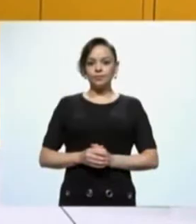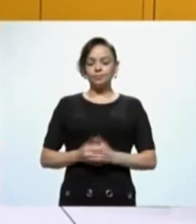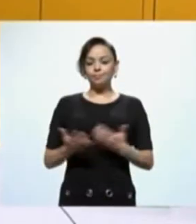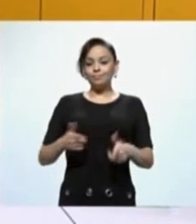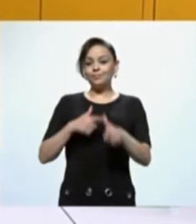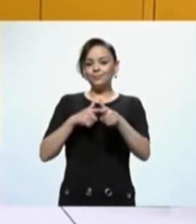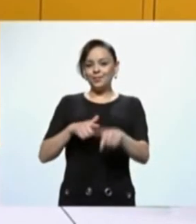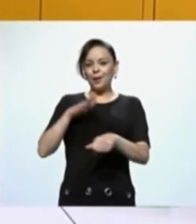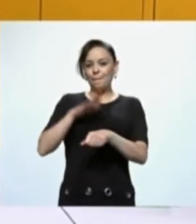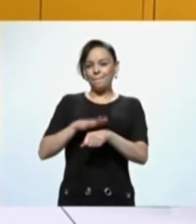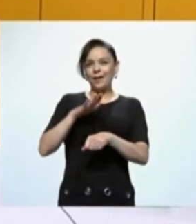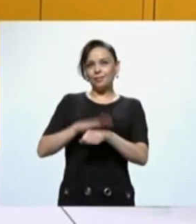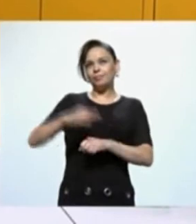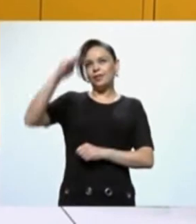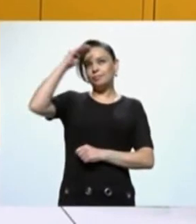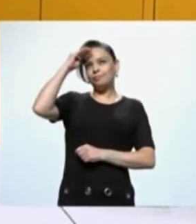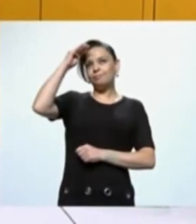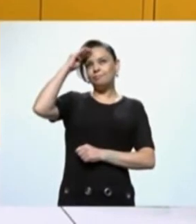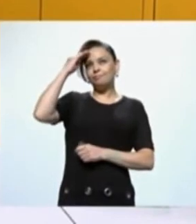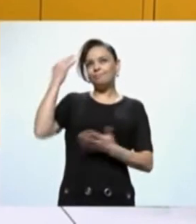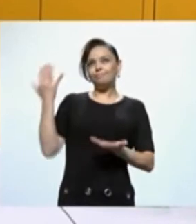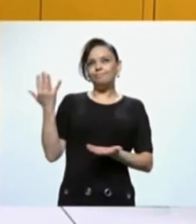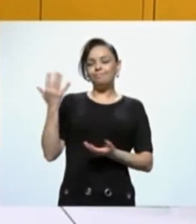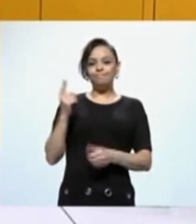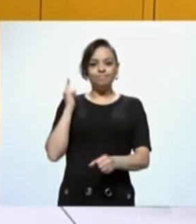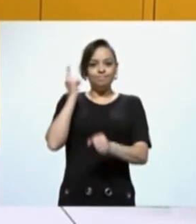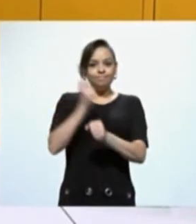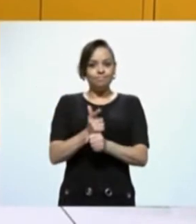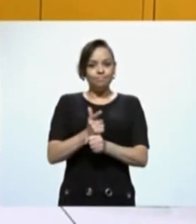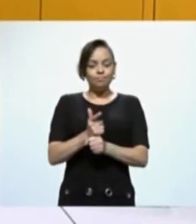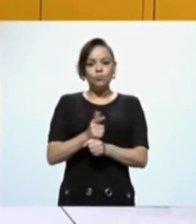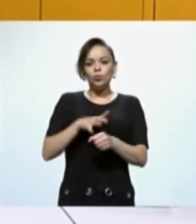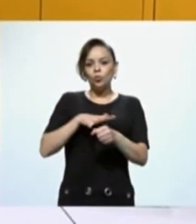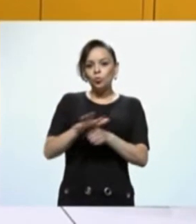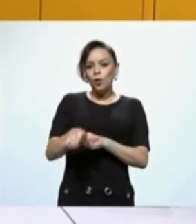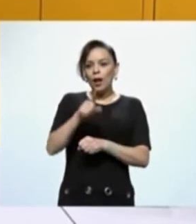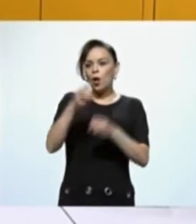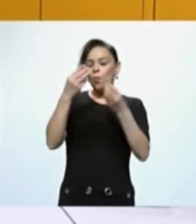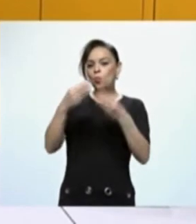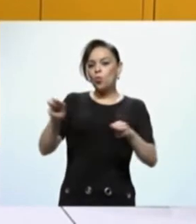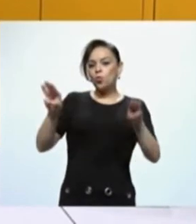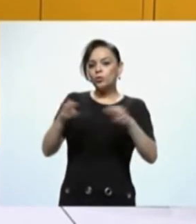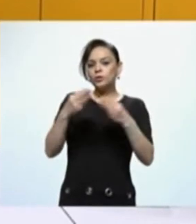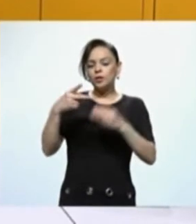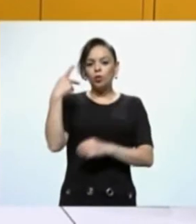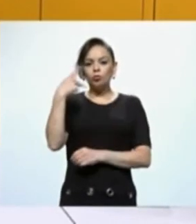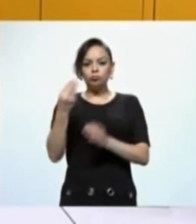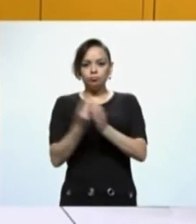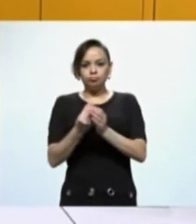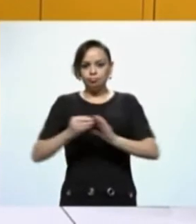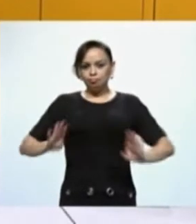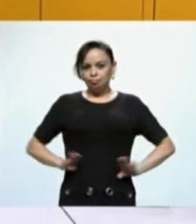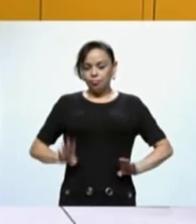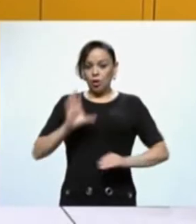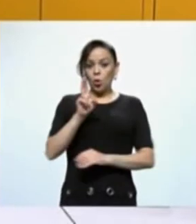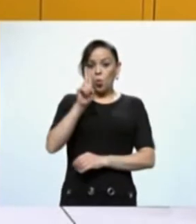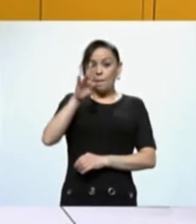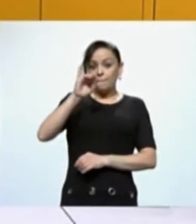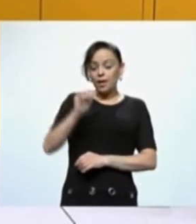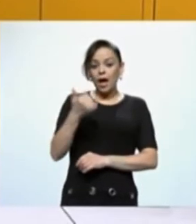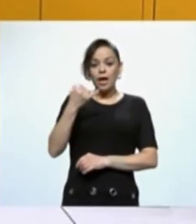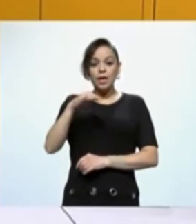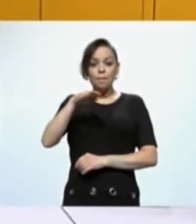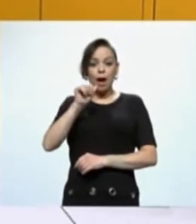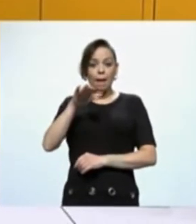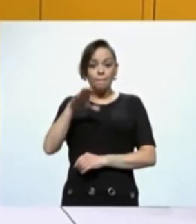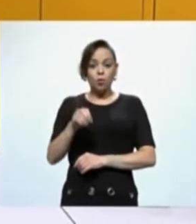Sigamos disfrutando y pensando. Tal vez descubriste el género musical de las piezas. Cumbia y mambo. La cumbia